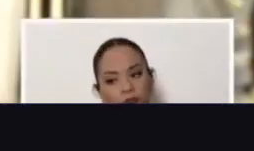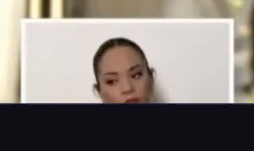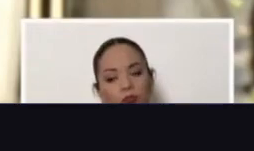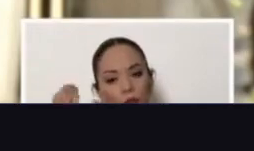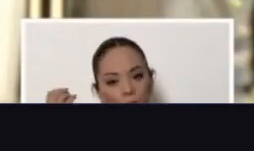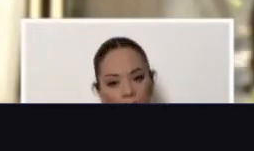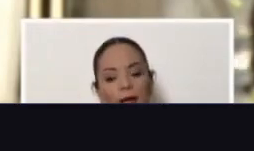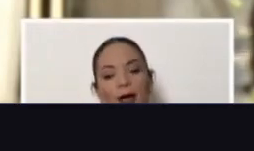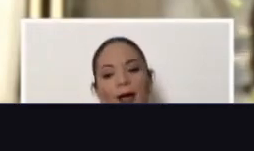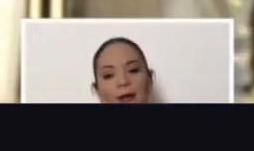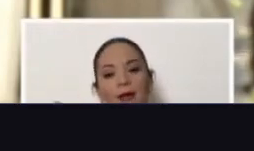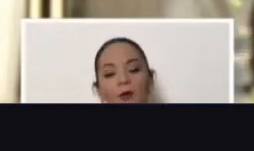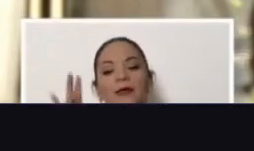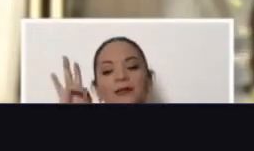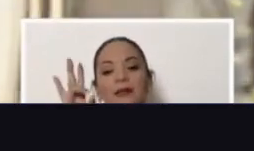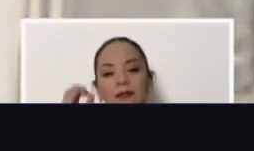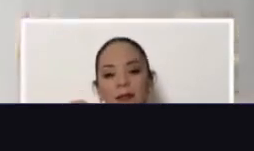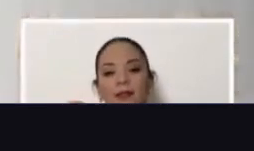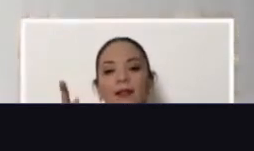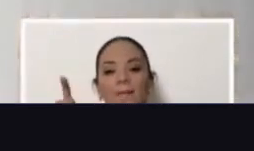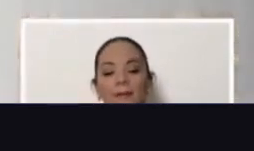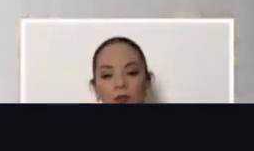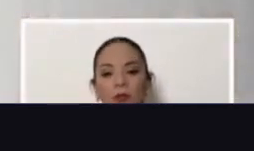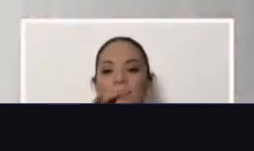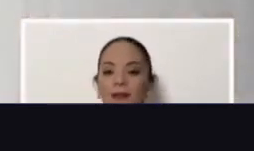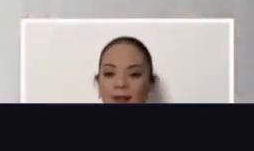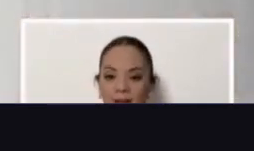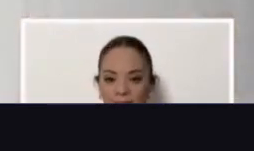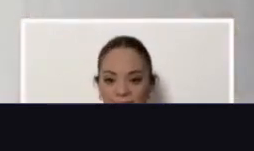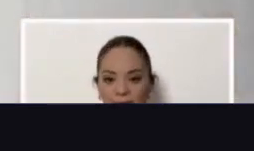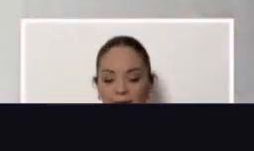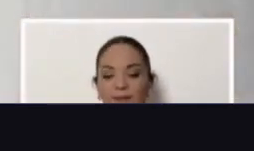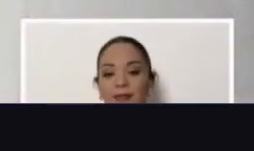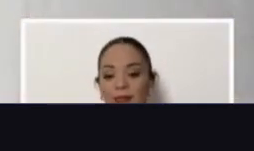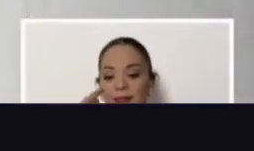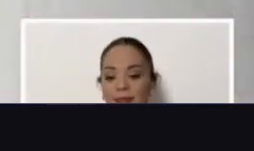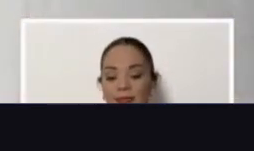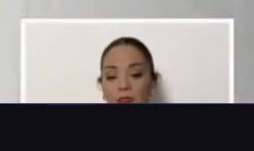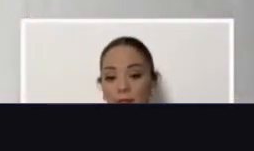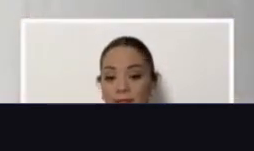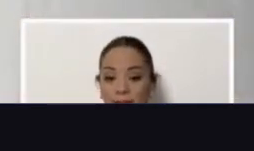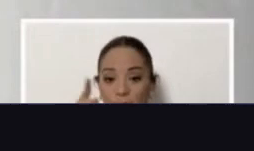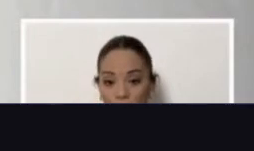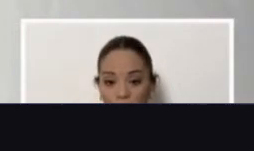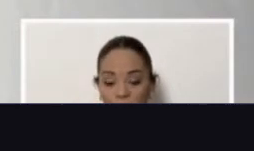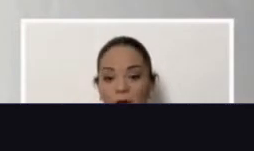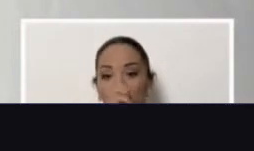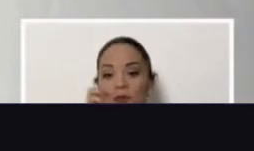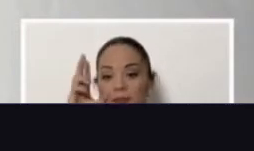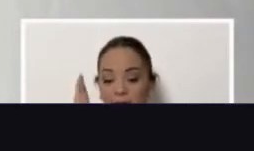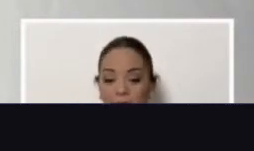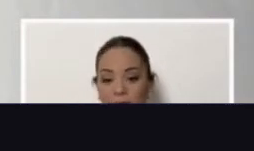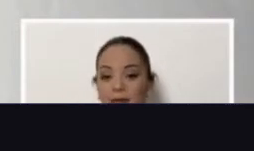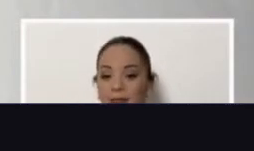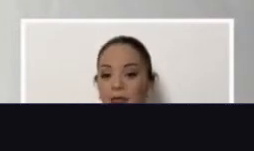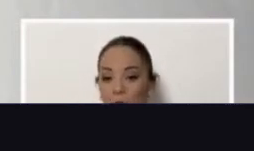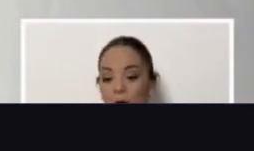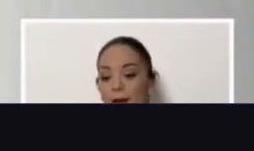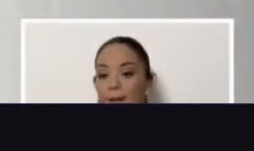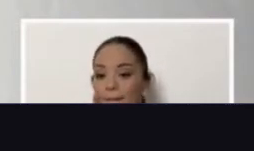que hay 70 personas detenidas desde que inició el programa Costa Rica Segura